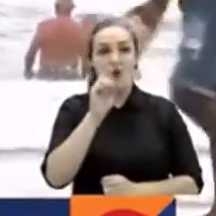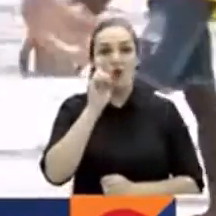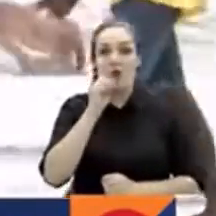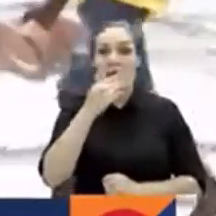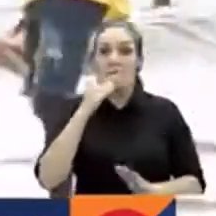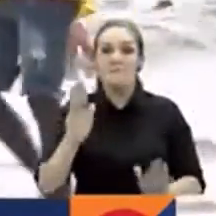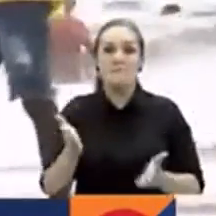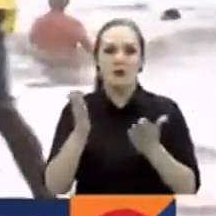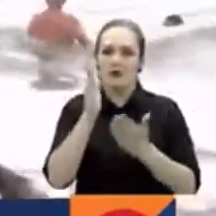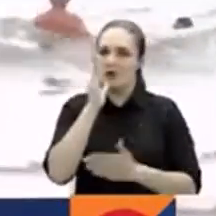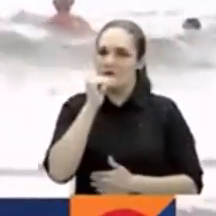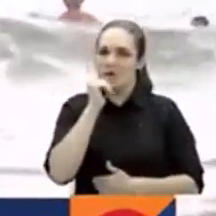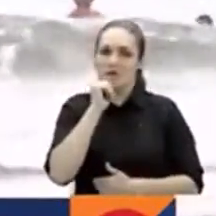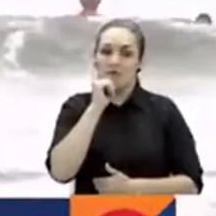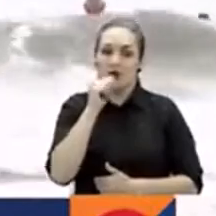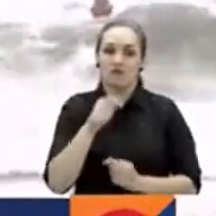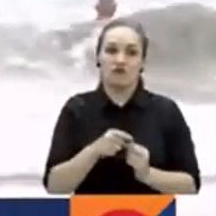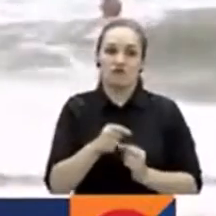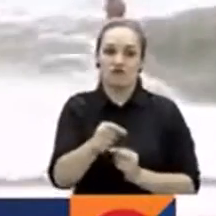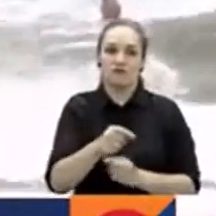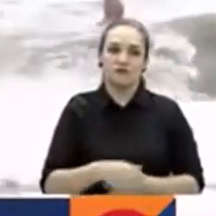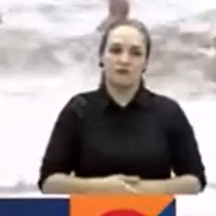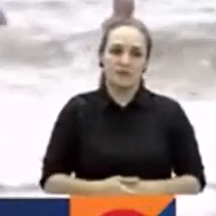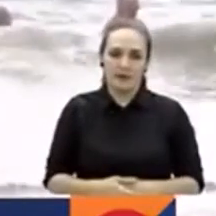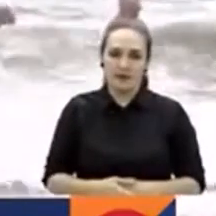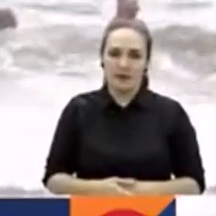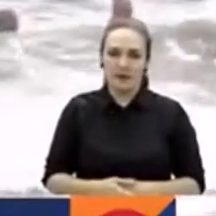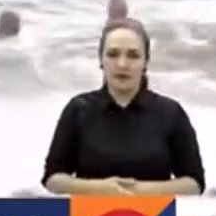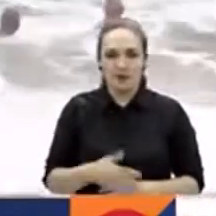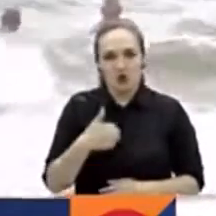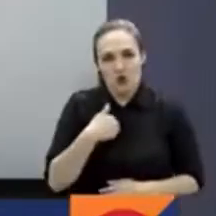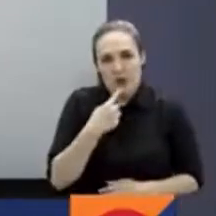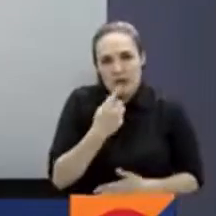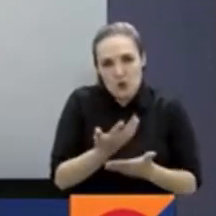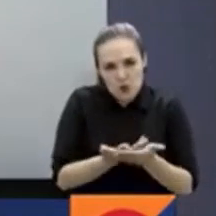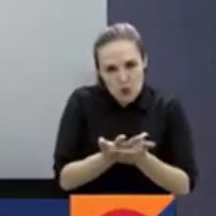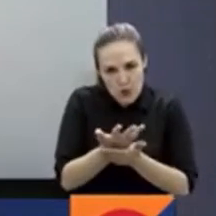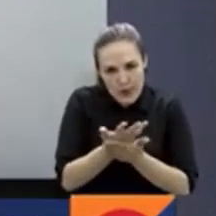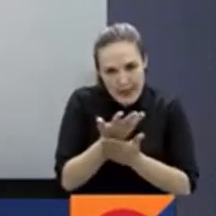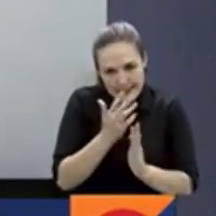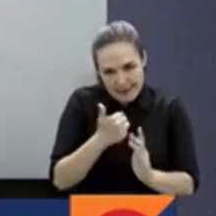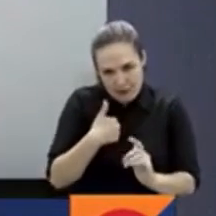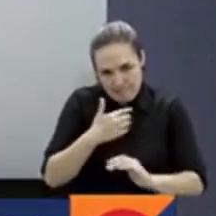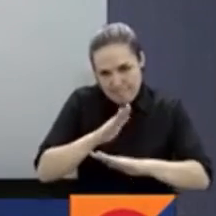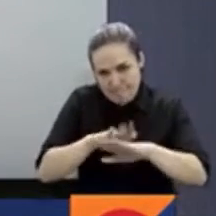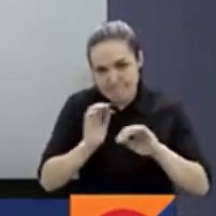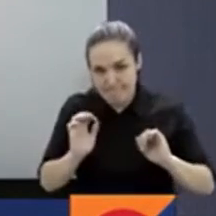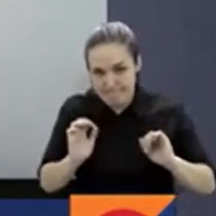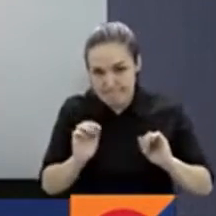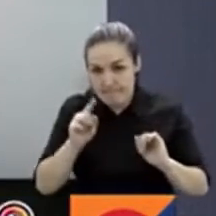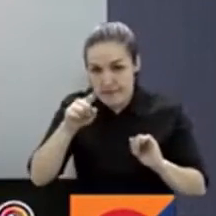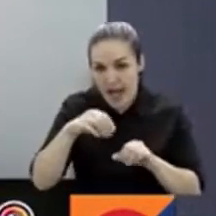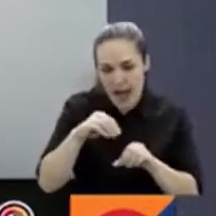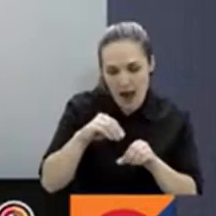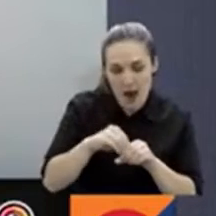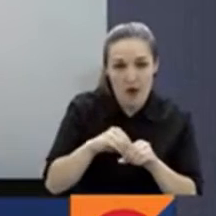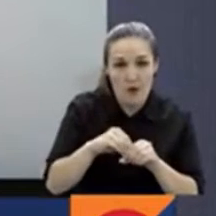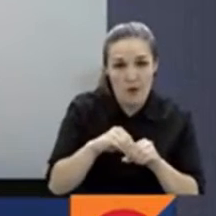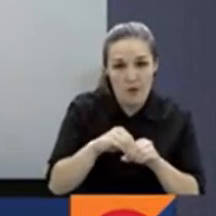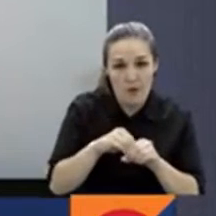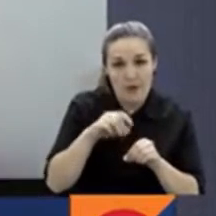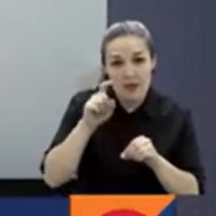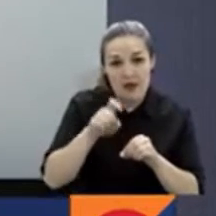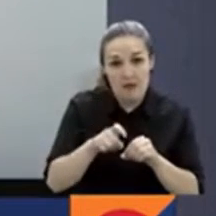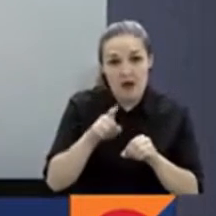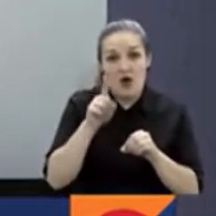mejores condiciones para este año. De manera respetuosa, yo sugeriría ahorrar porque